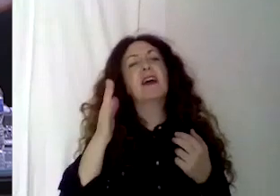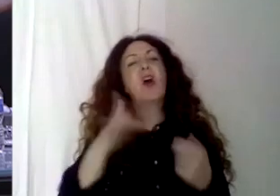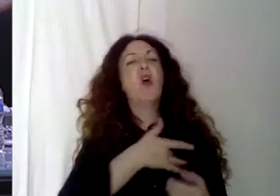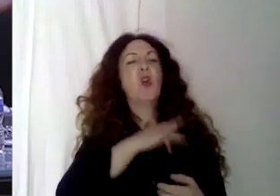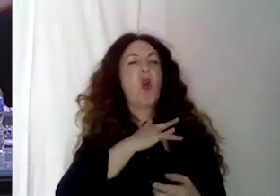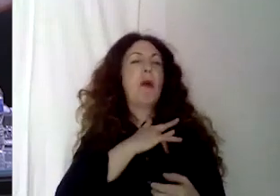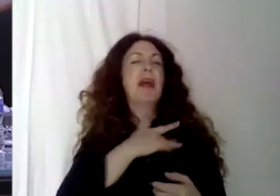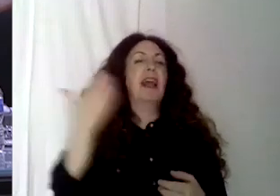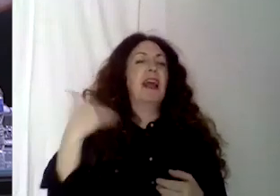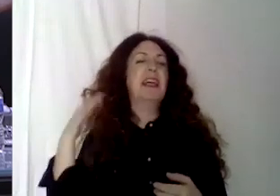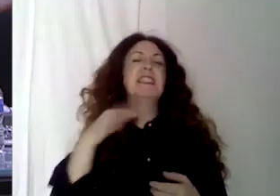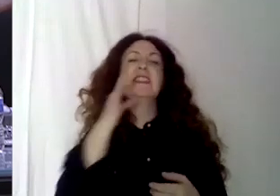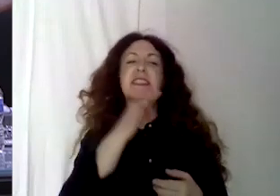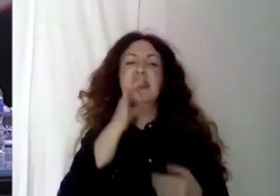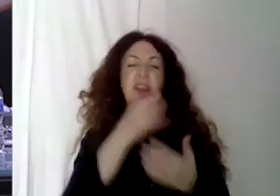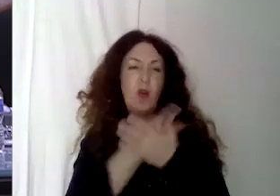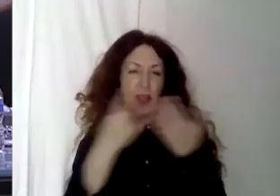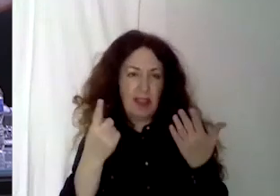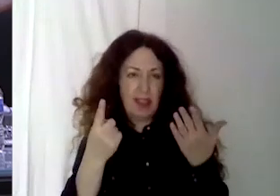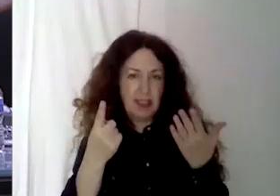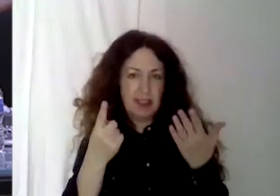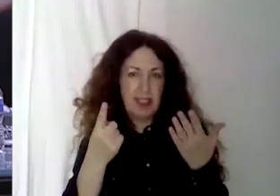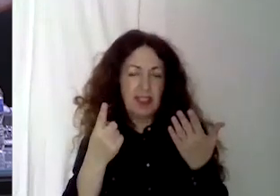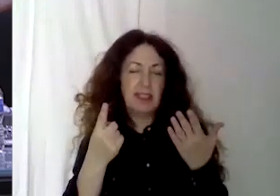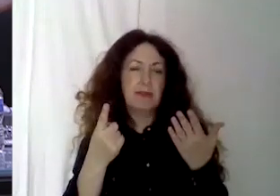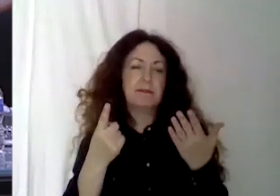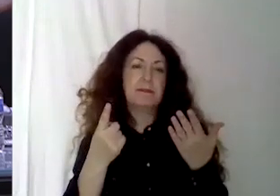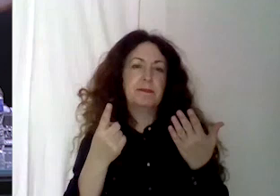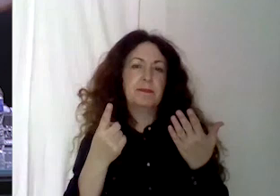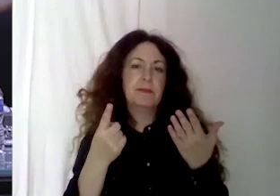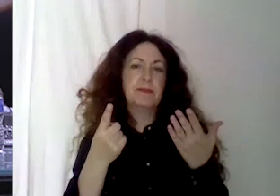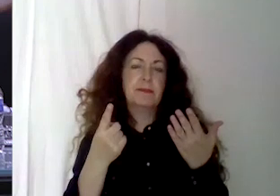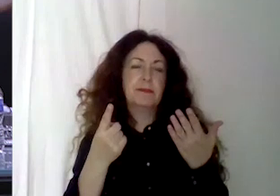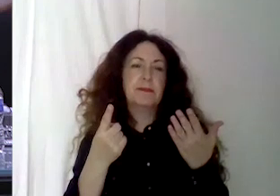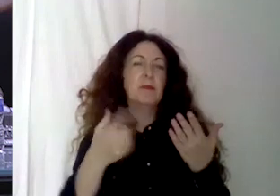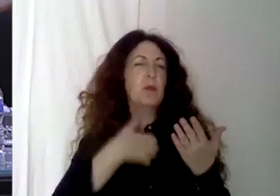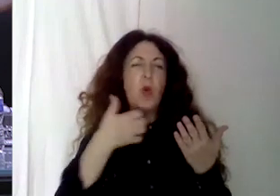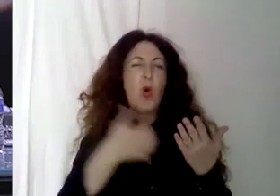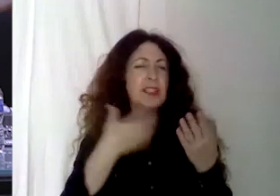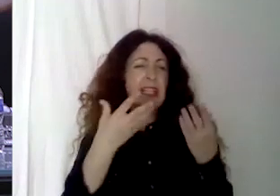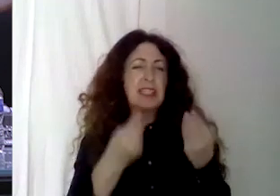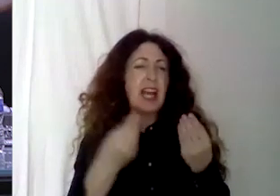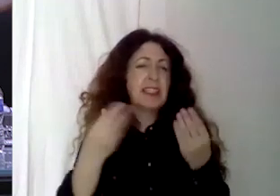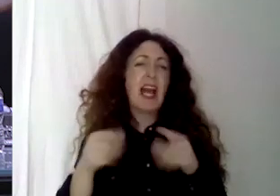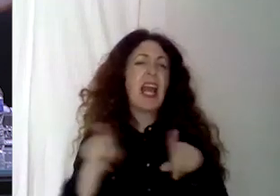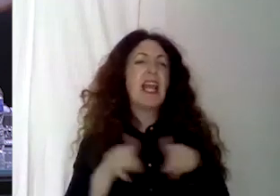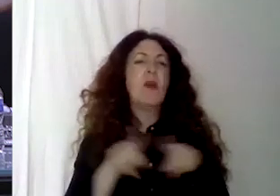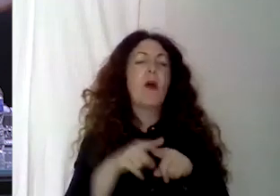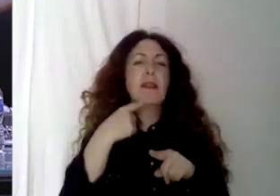siglo XVI, que es imposible, ese anacronismo es imposible, le molesta tanto eso como decir,